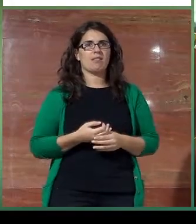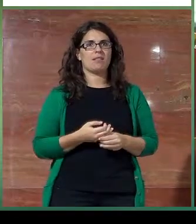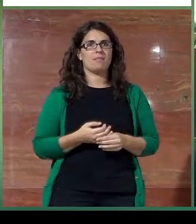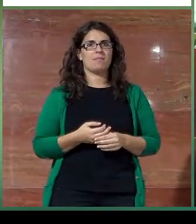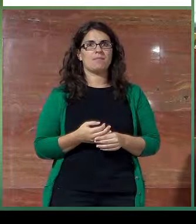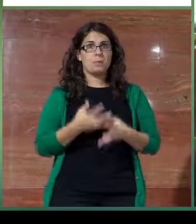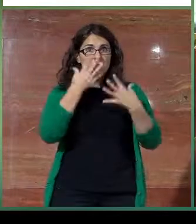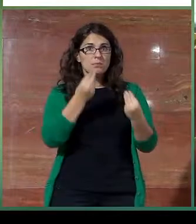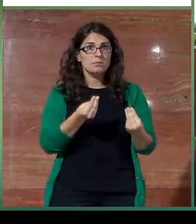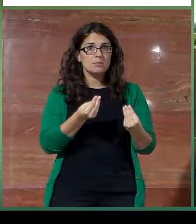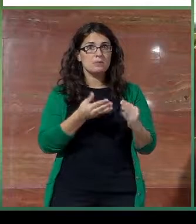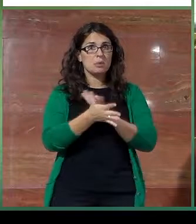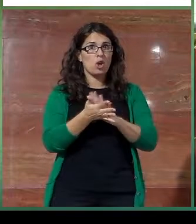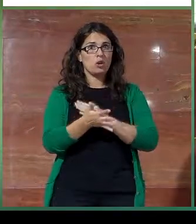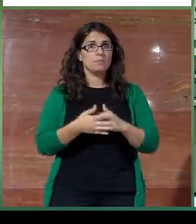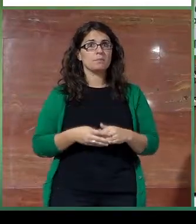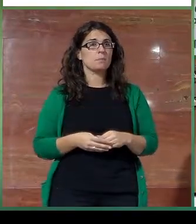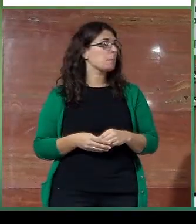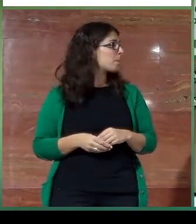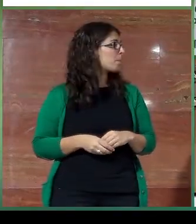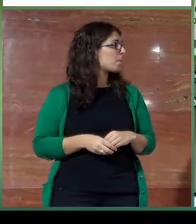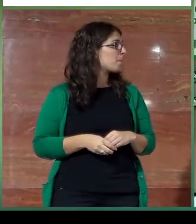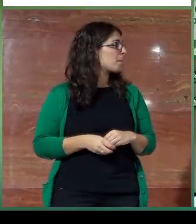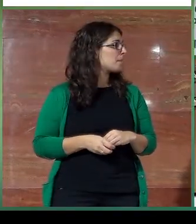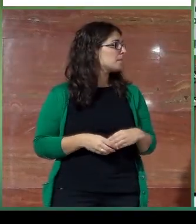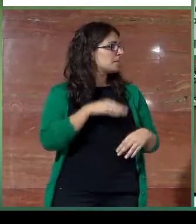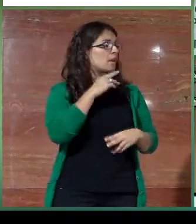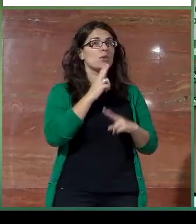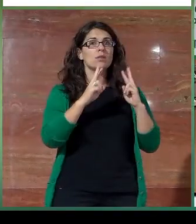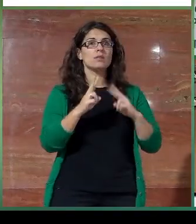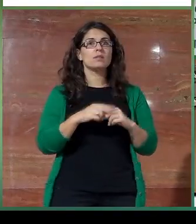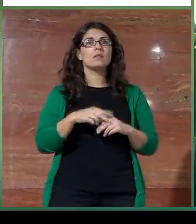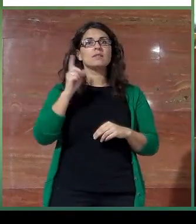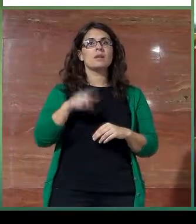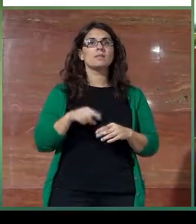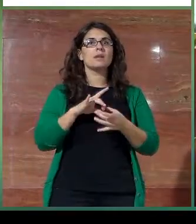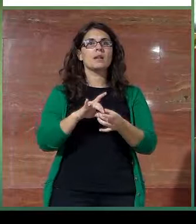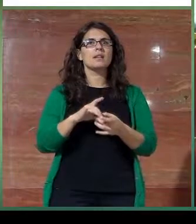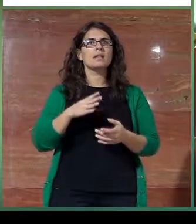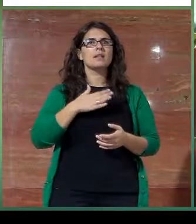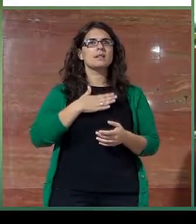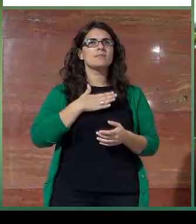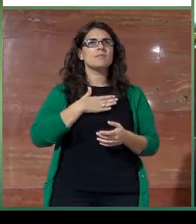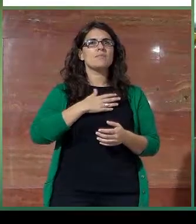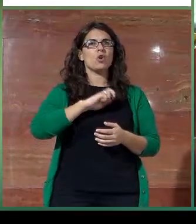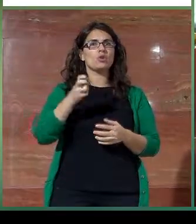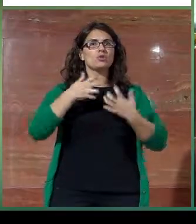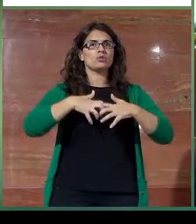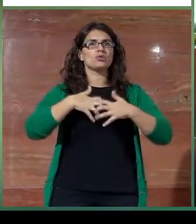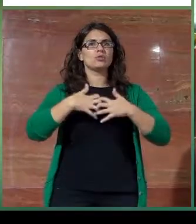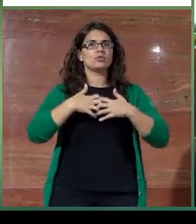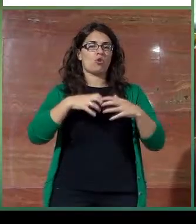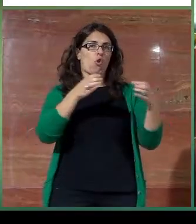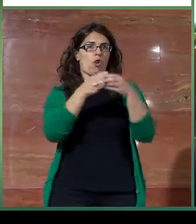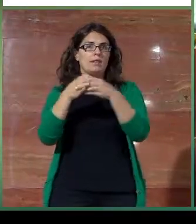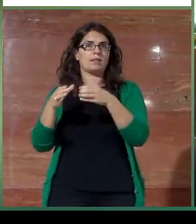explico? ¿Alguna respuesta desde la mesa? La interoperabilidad entre los dispositivos como los sistemas operativos es una